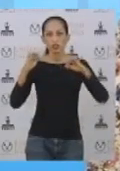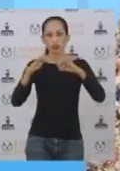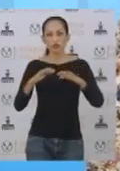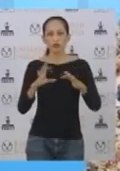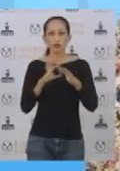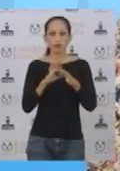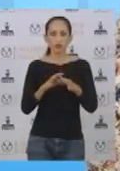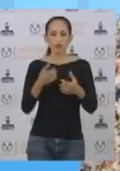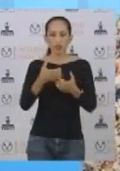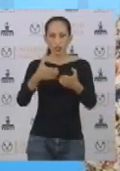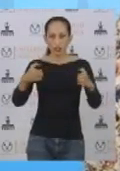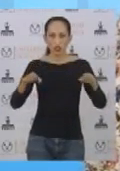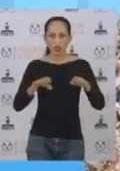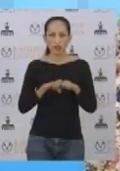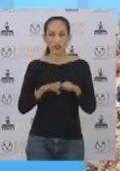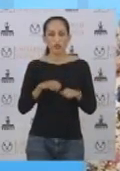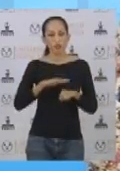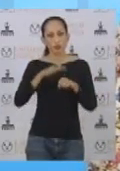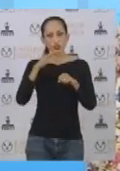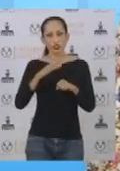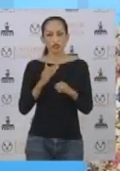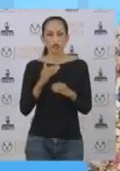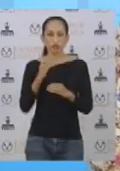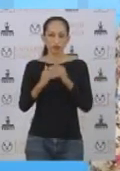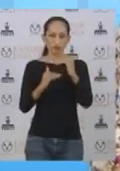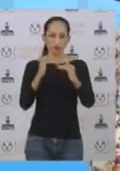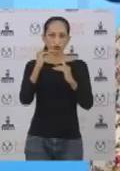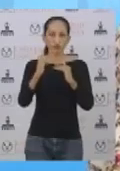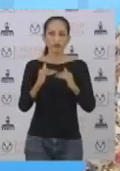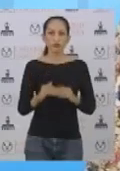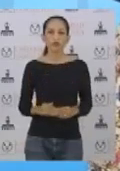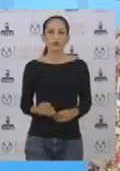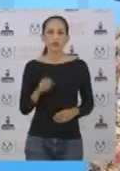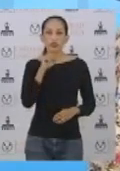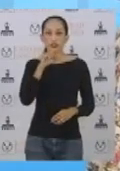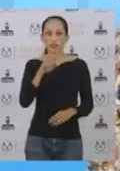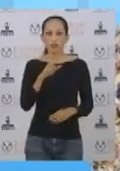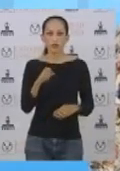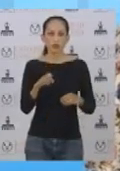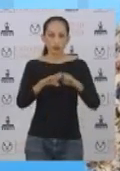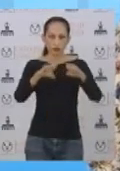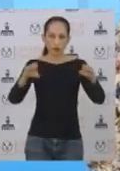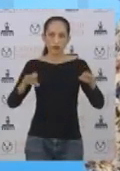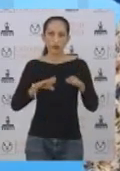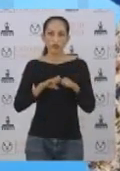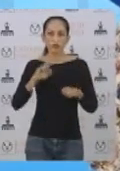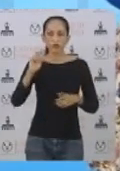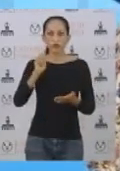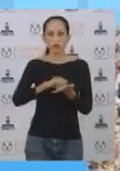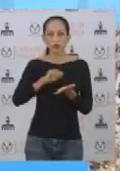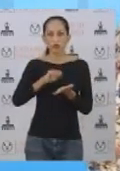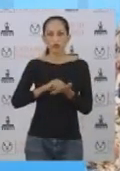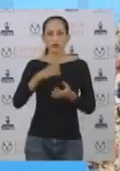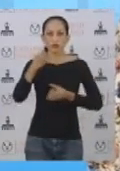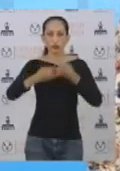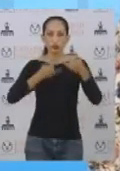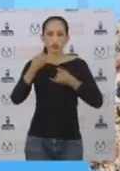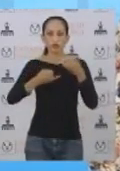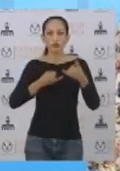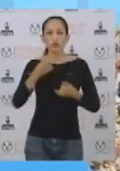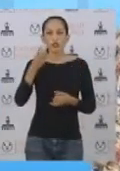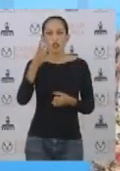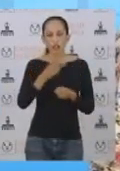Liga Mayor, sin olvidar que el objetivo es avanzar a playoff. El equipo de la Universidad Autónoma de Tamaulipas jugará